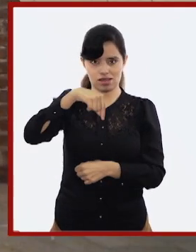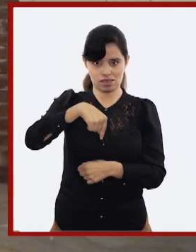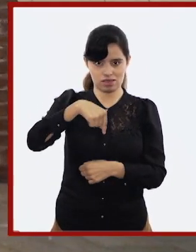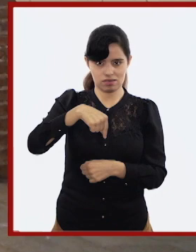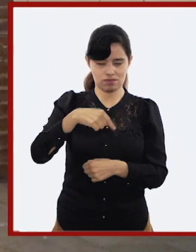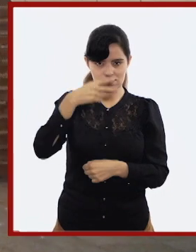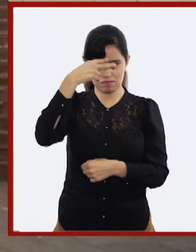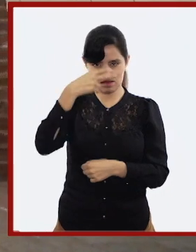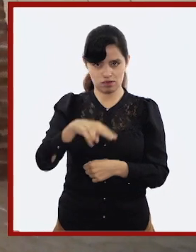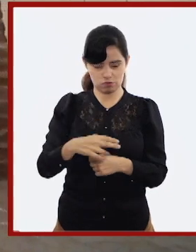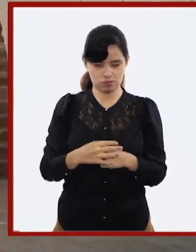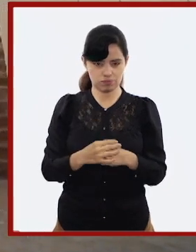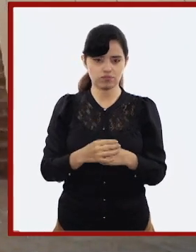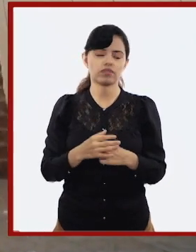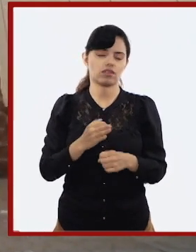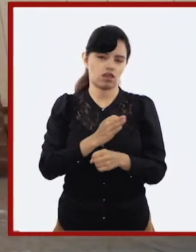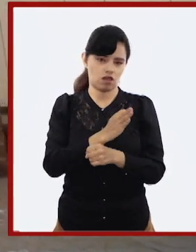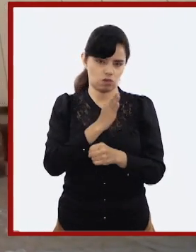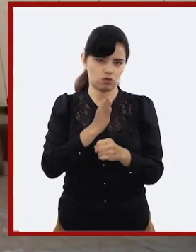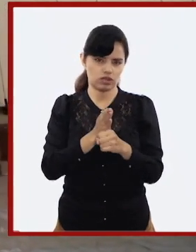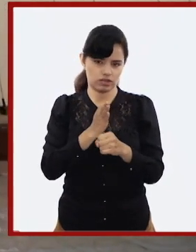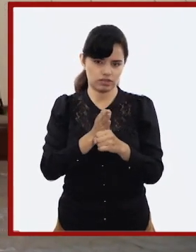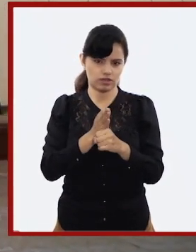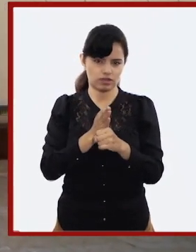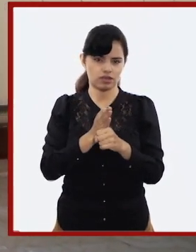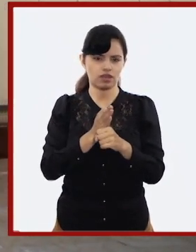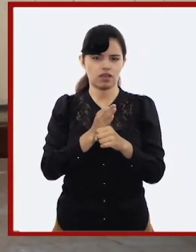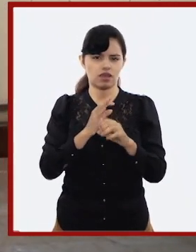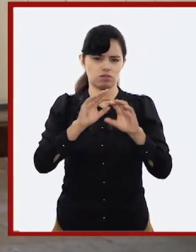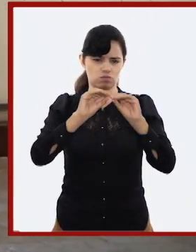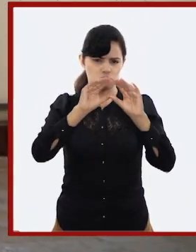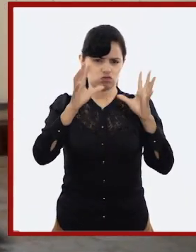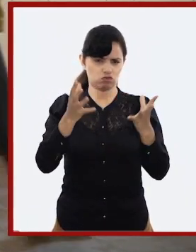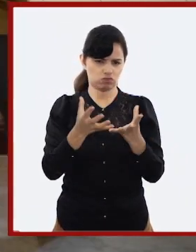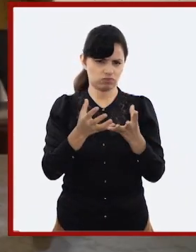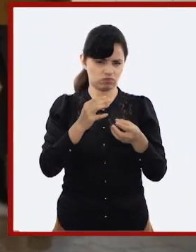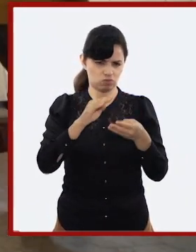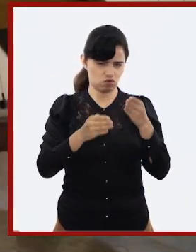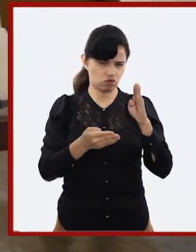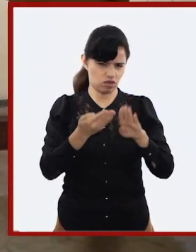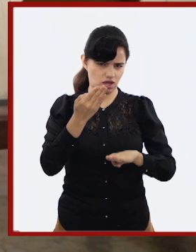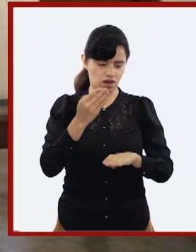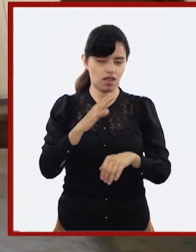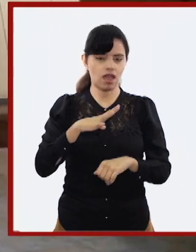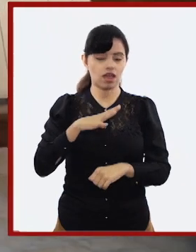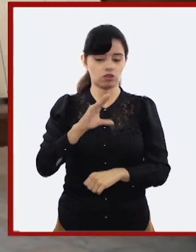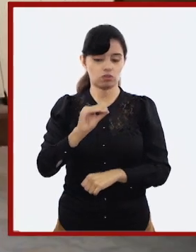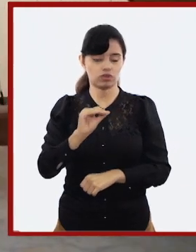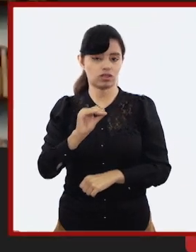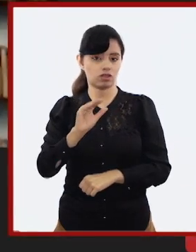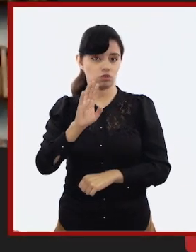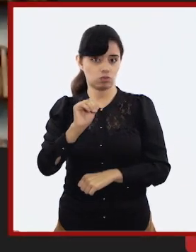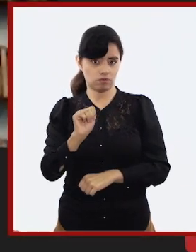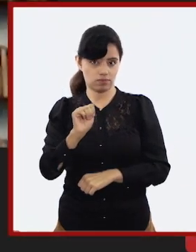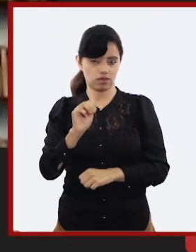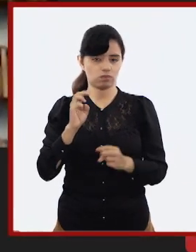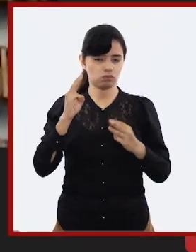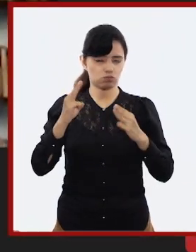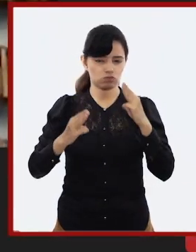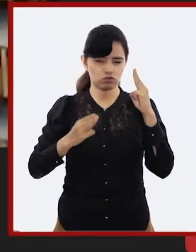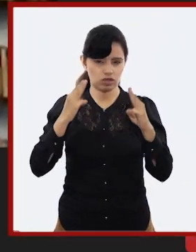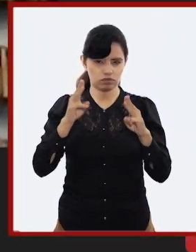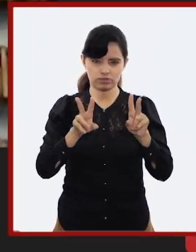México. Actualmente tenemos en el mundo 99 museos dedicados a temas